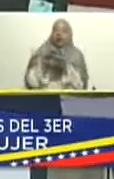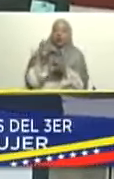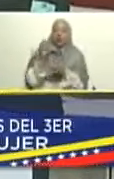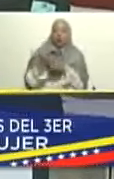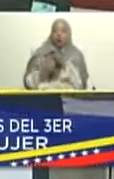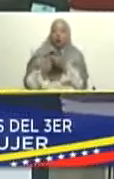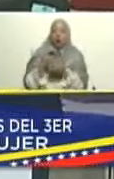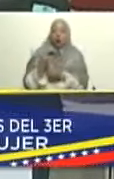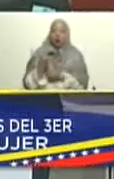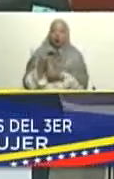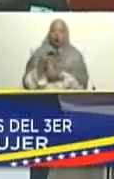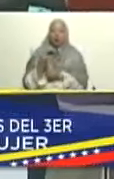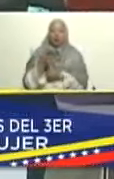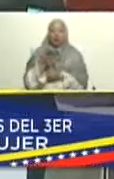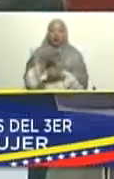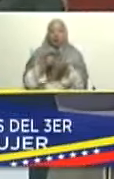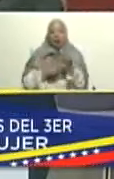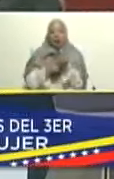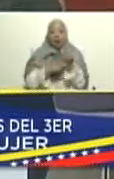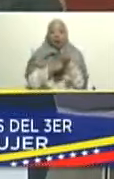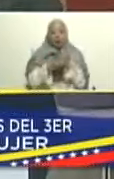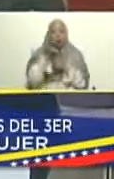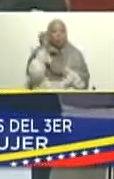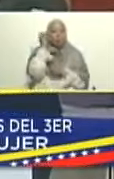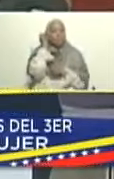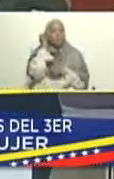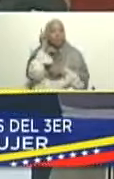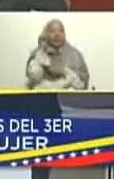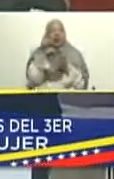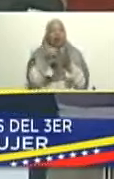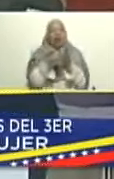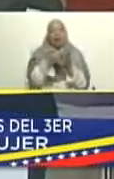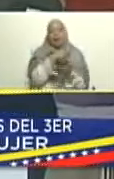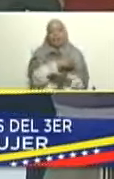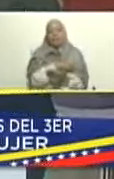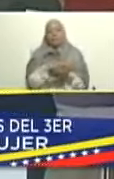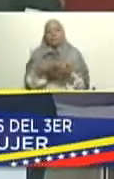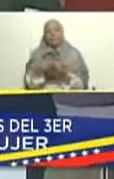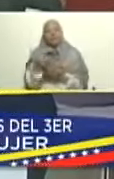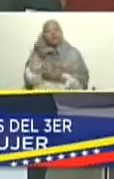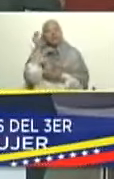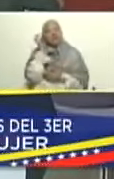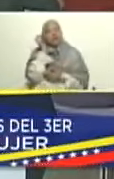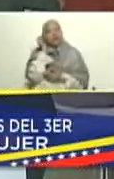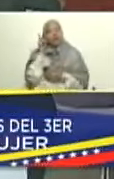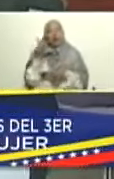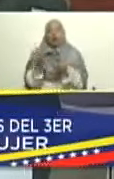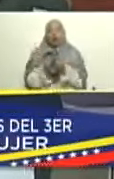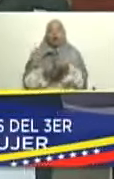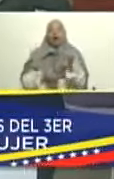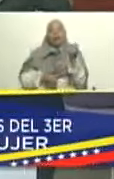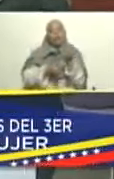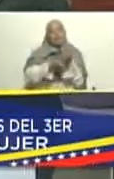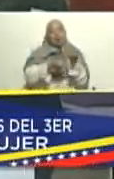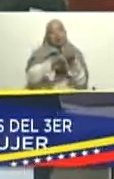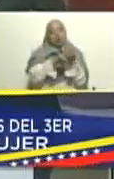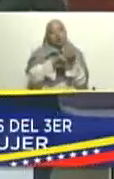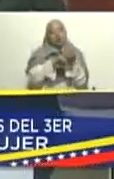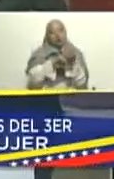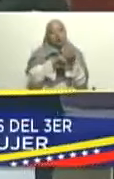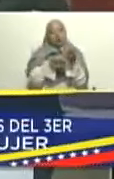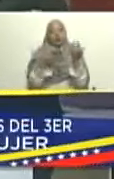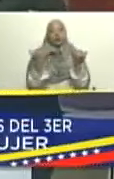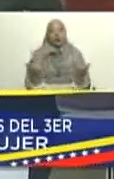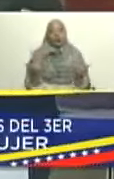Por eso Credimujer tiene que apoyar a miles de mujeres como ustedes. Es la intención y lo